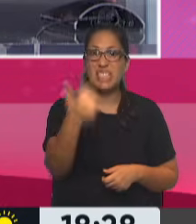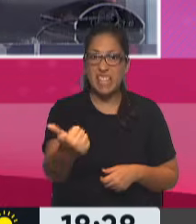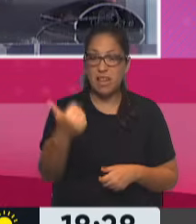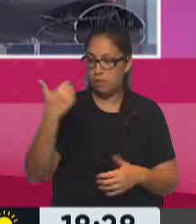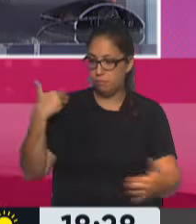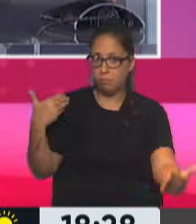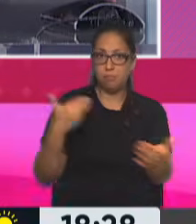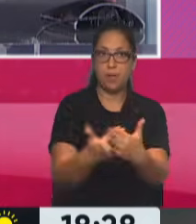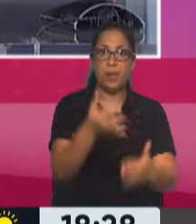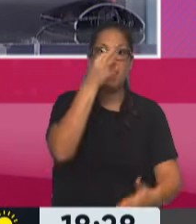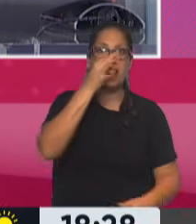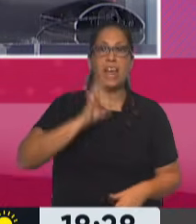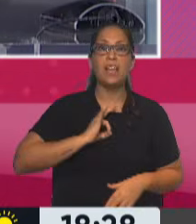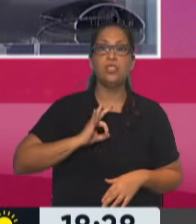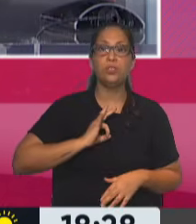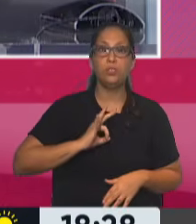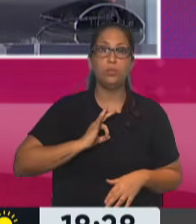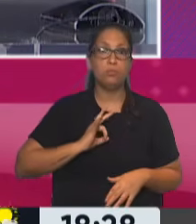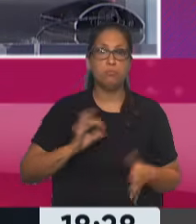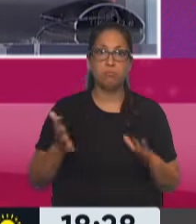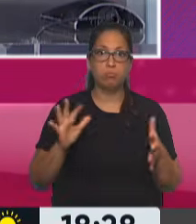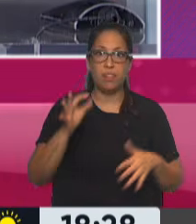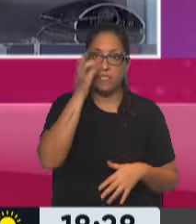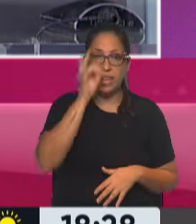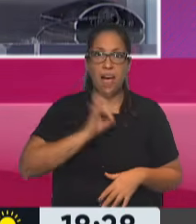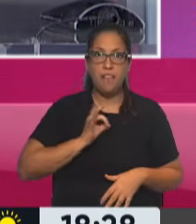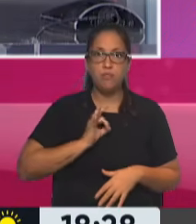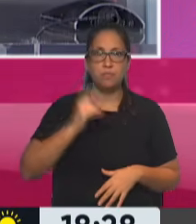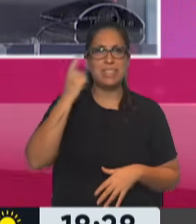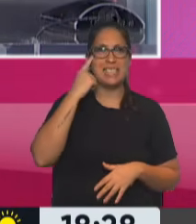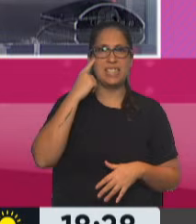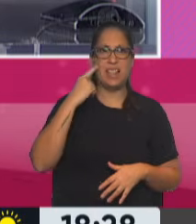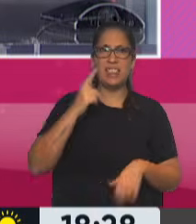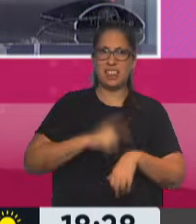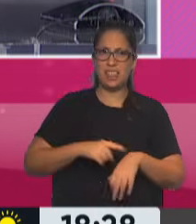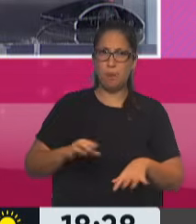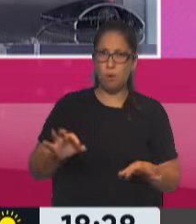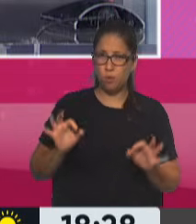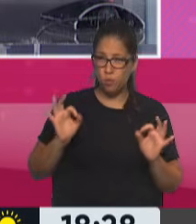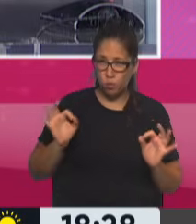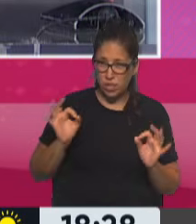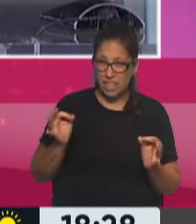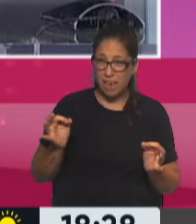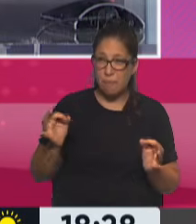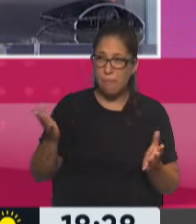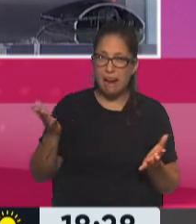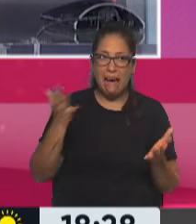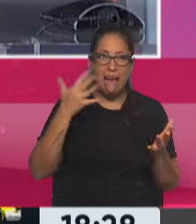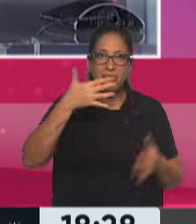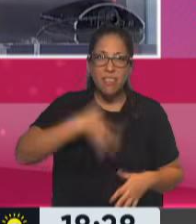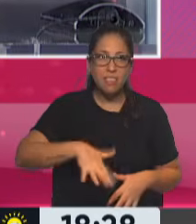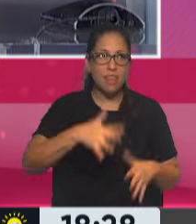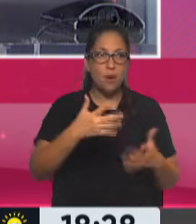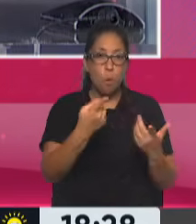unos 20 años donde vos decís, ¿es tiempo suficiente para comprobar cuáles son las consecuencias del daño causado en la utilización